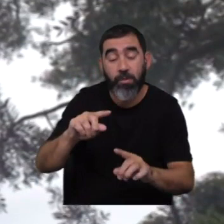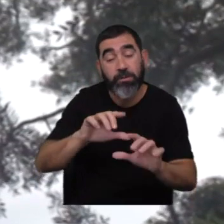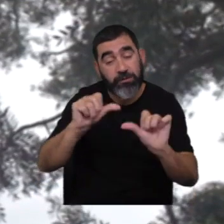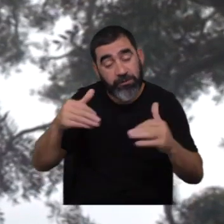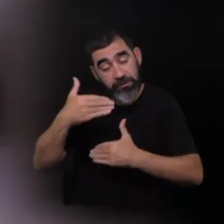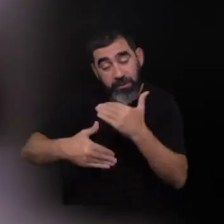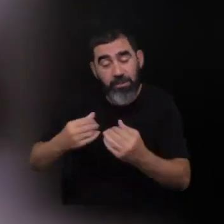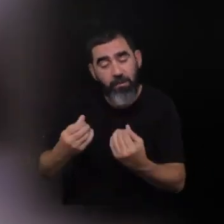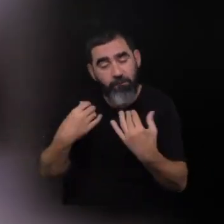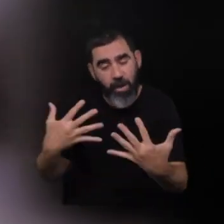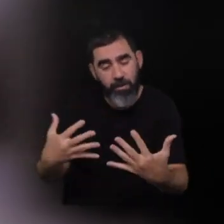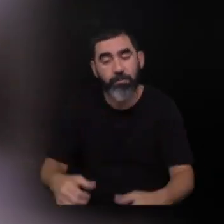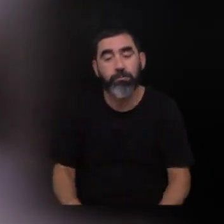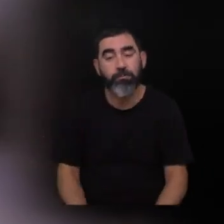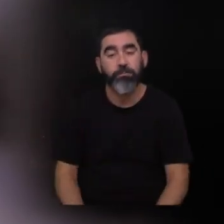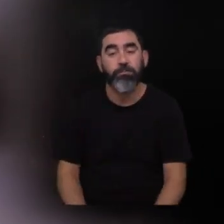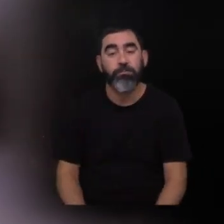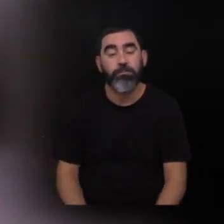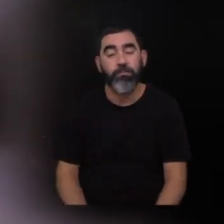y vale la pena.